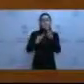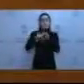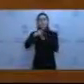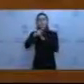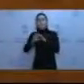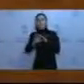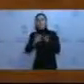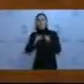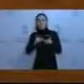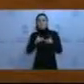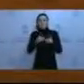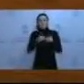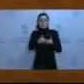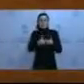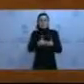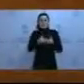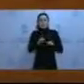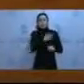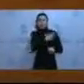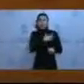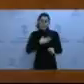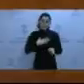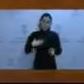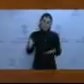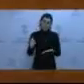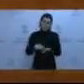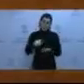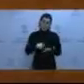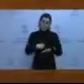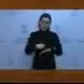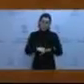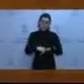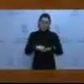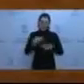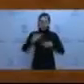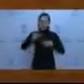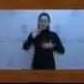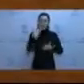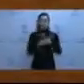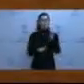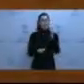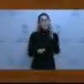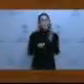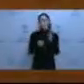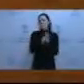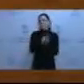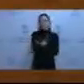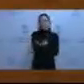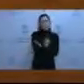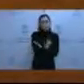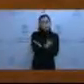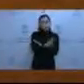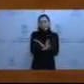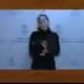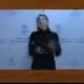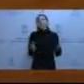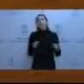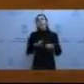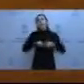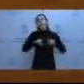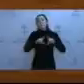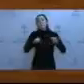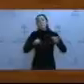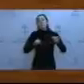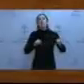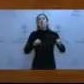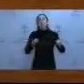gente empieza a reclamar indemnizaciones, ¿de qué estamos hablando? ¿De qué cantidades y qué consecuencias puede tener para el Principado, señora consejera? Eso es lo que yo